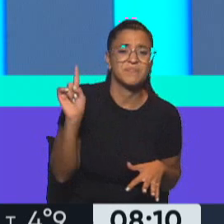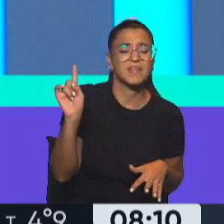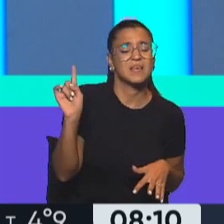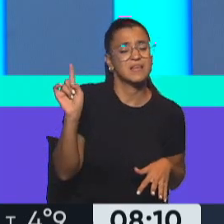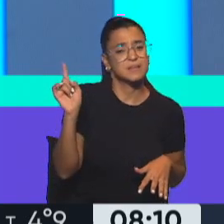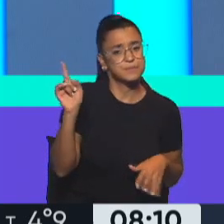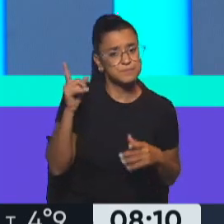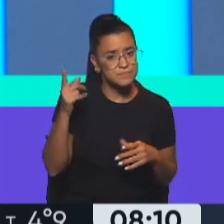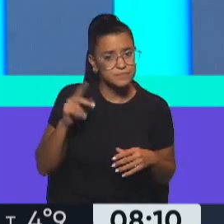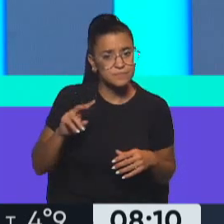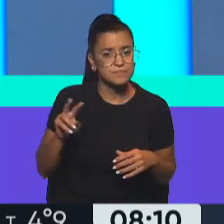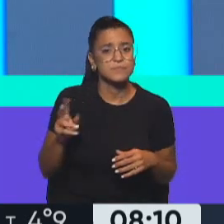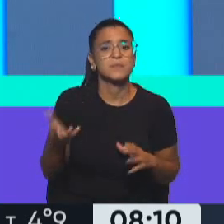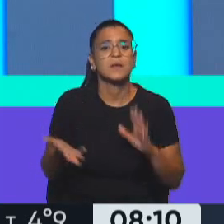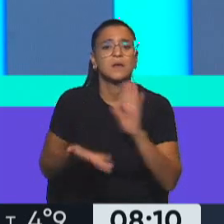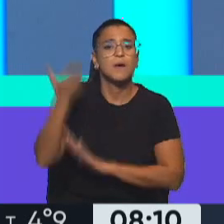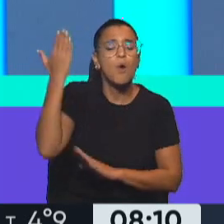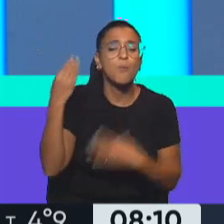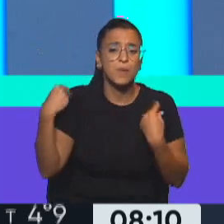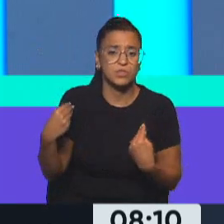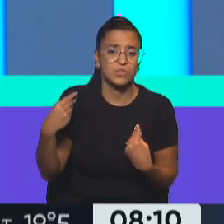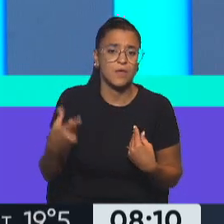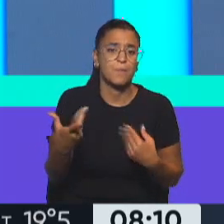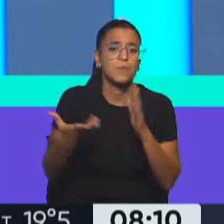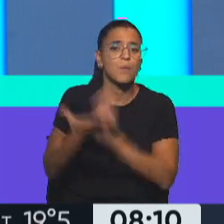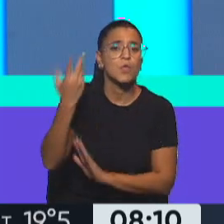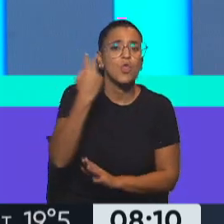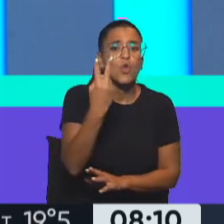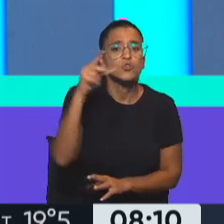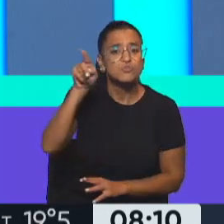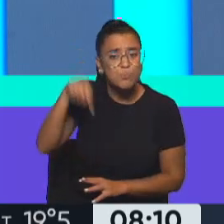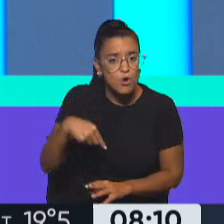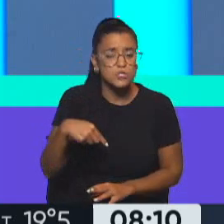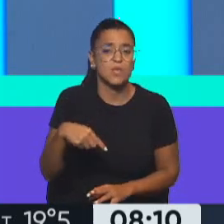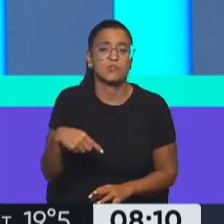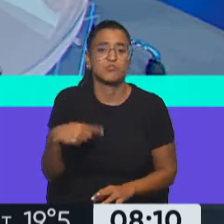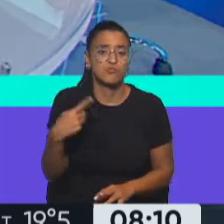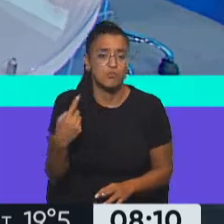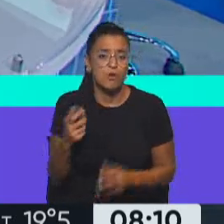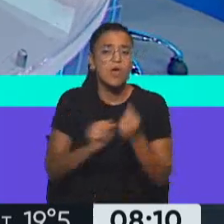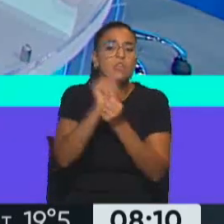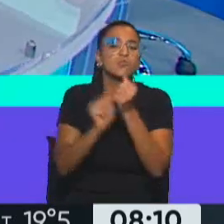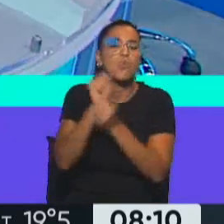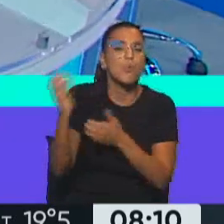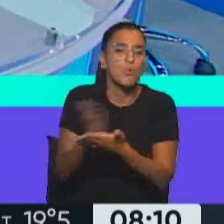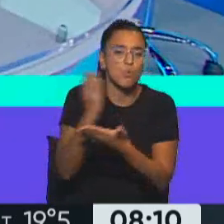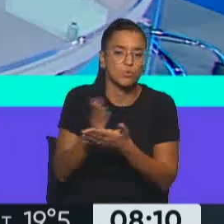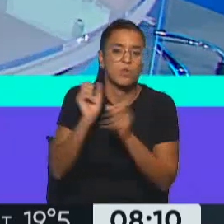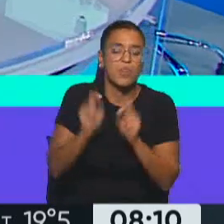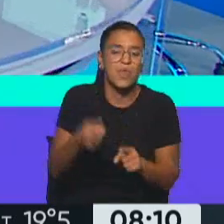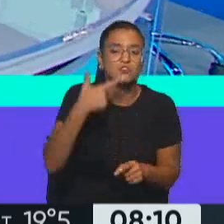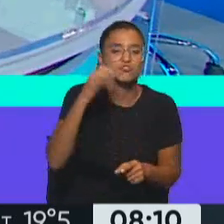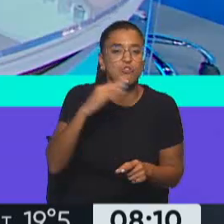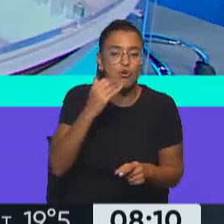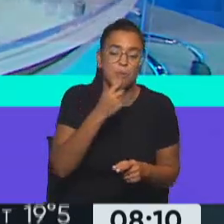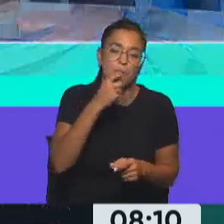que va a aumentar, lo que trasciende, ¿no? Este aumento de 2 puntos en lo que está industrializado del complejo sojero, ¿no? Lo que